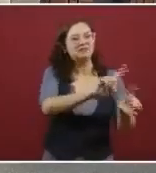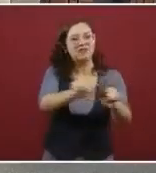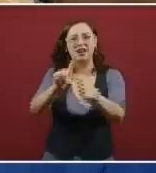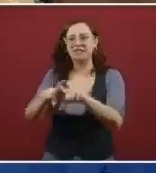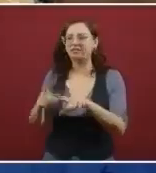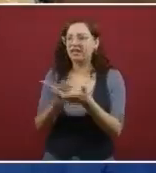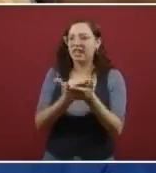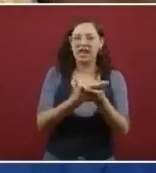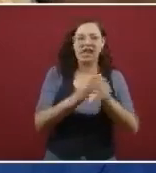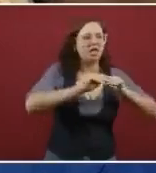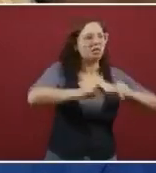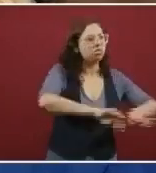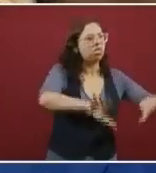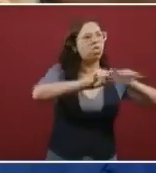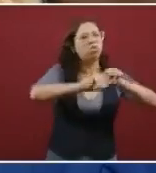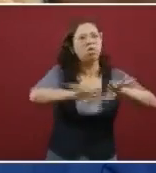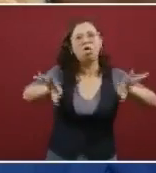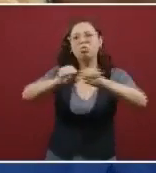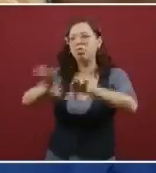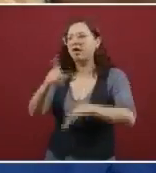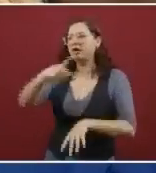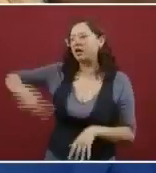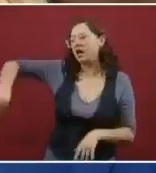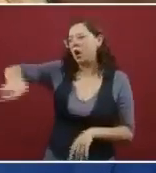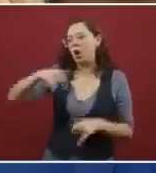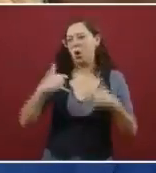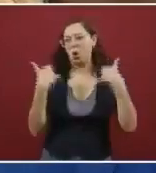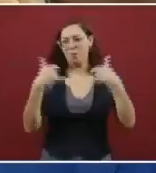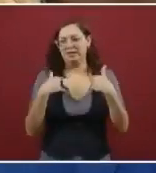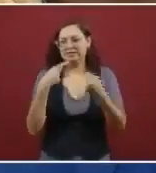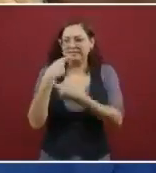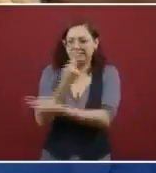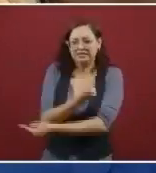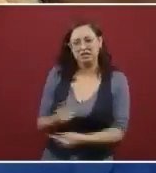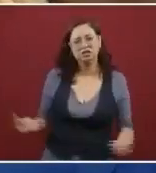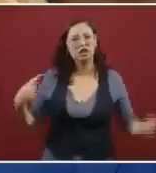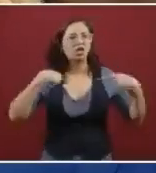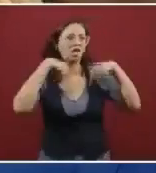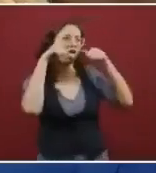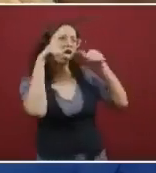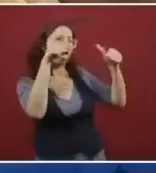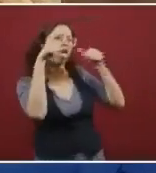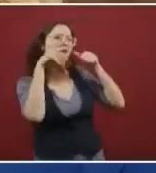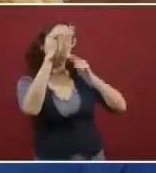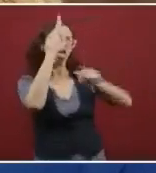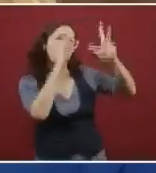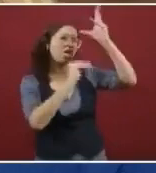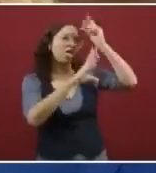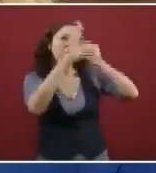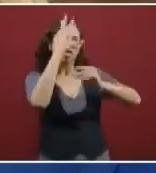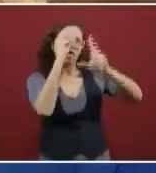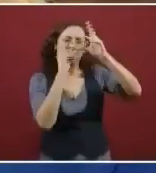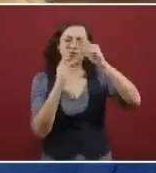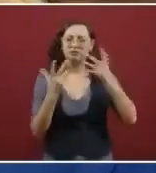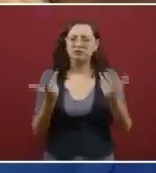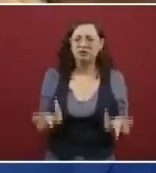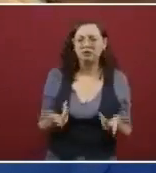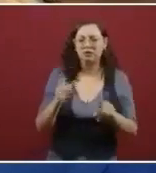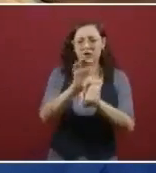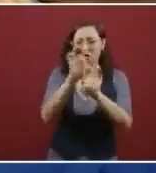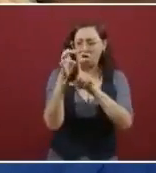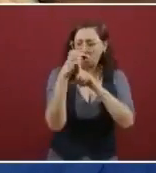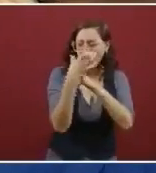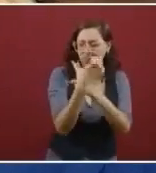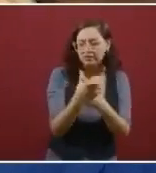nuestros jóvenes, de los niños. Entonces, si va a haber algún comité especial, porque pues si se va de tiraje